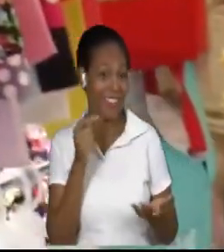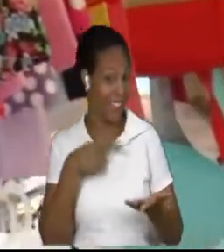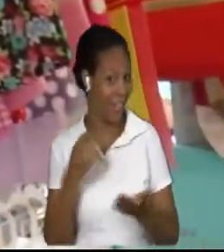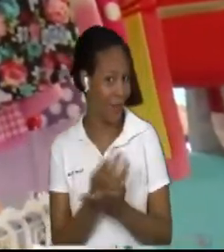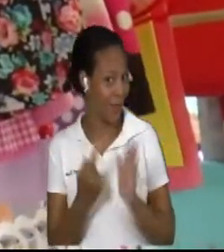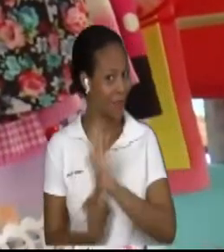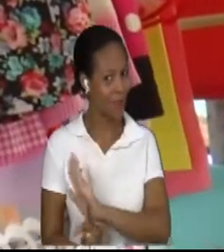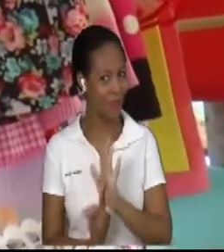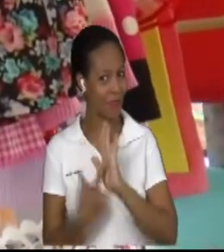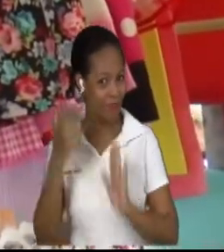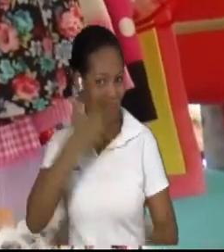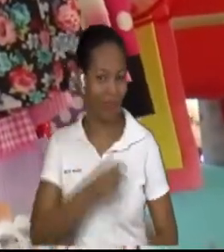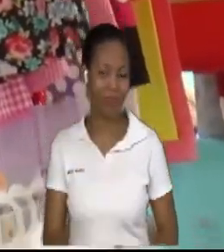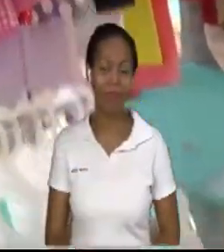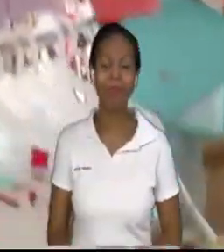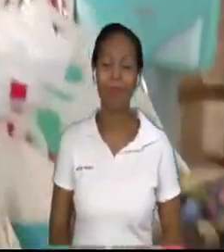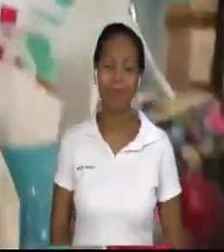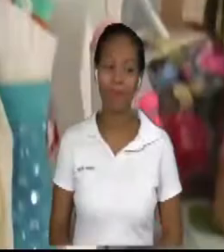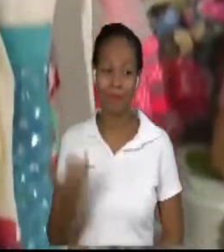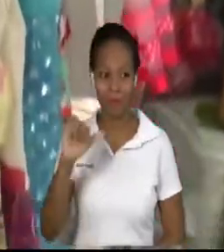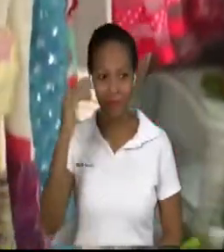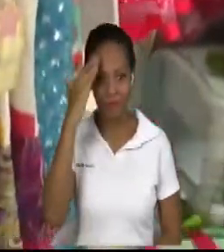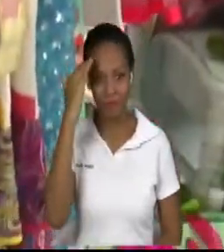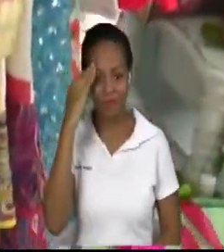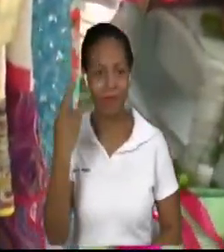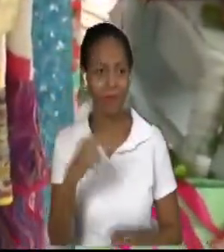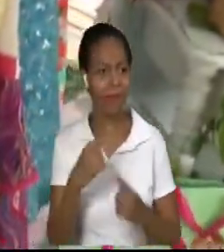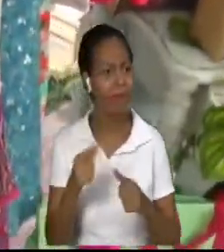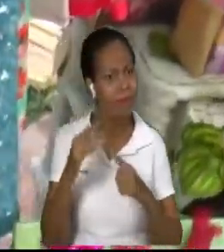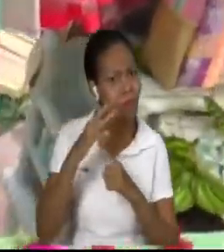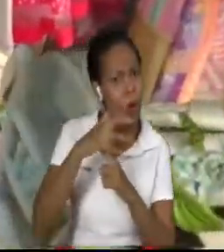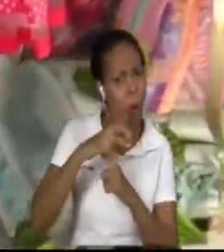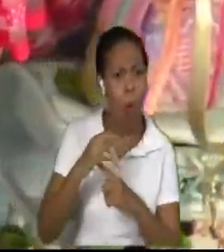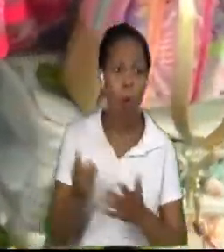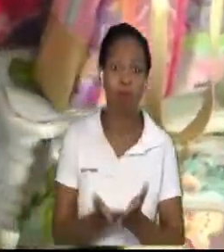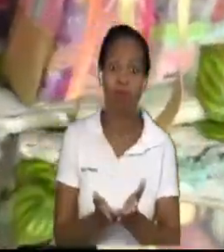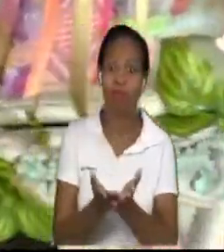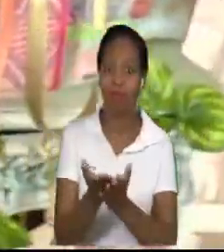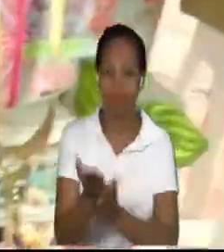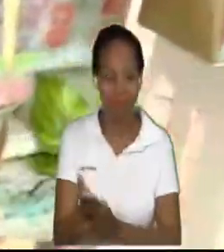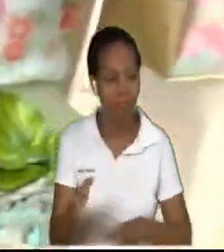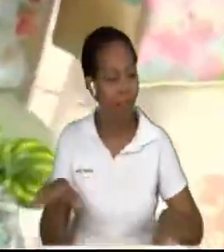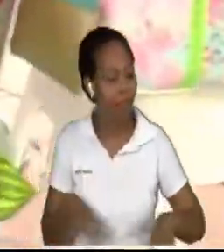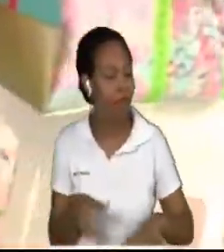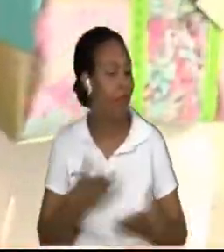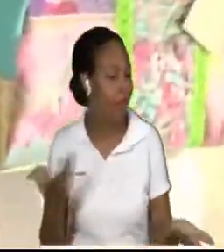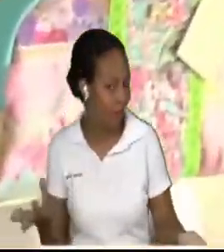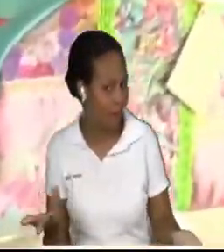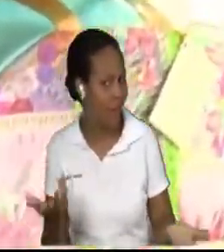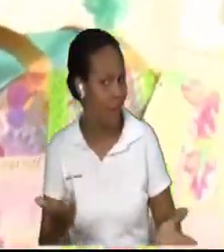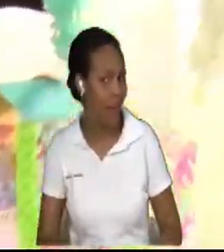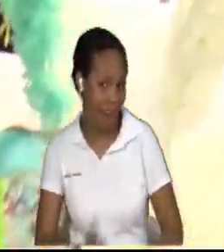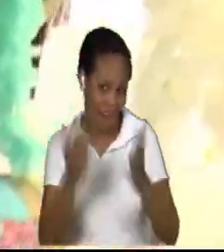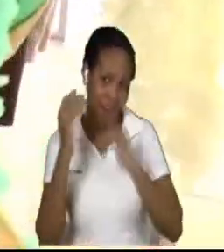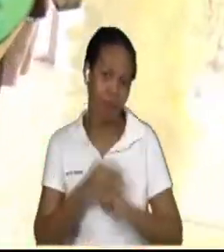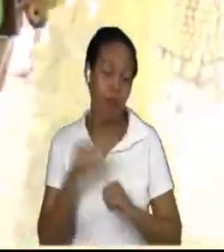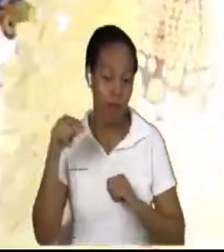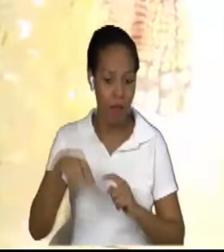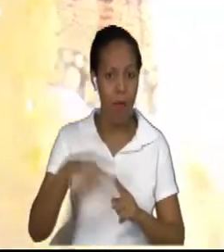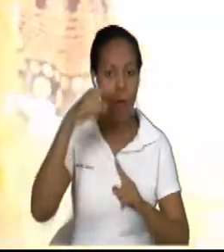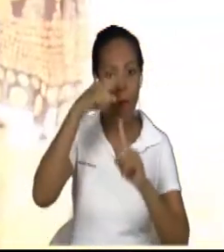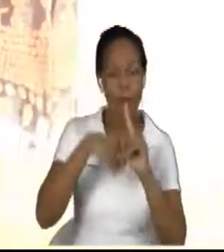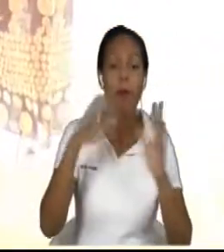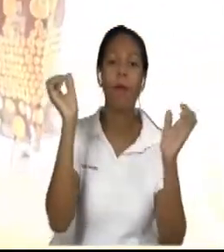saben, ellos también están aquí en la feria y siguen de feria. Ellos siguen acompañando todo este mes de mayo,